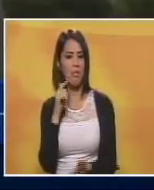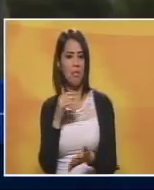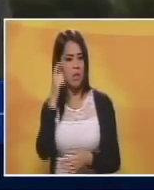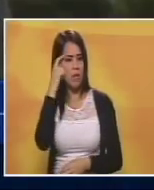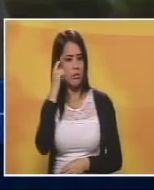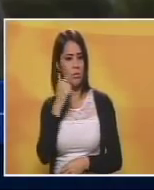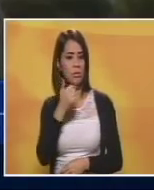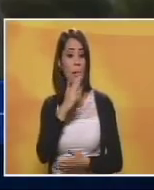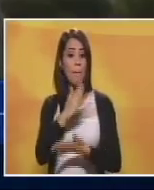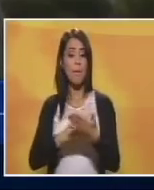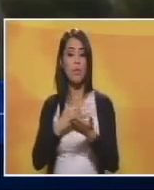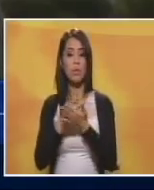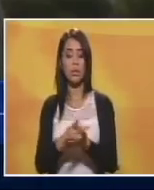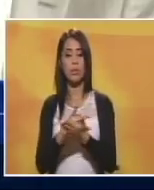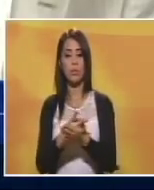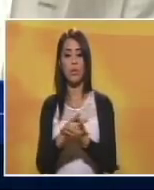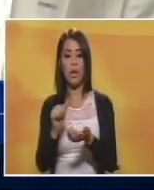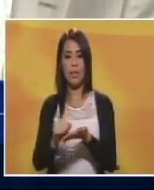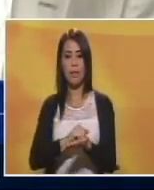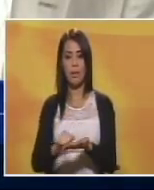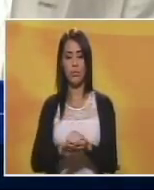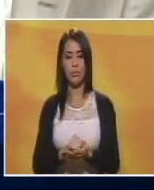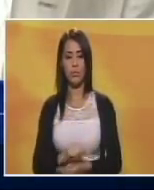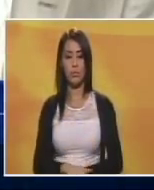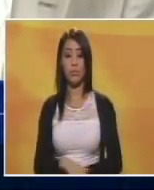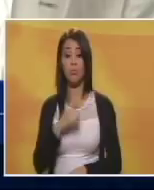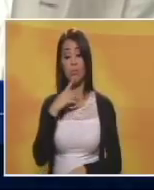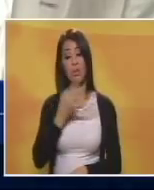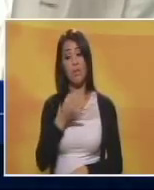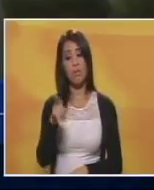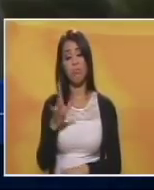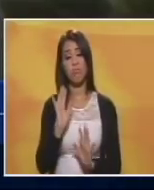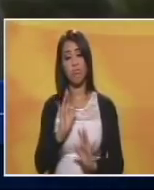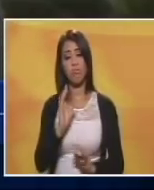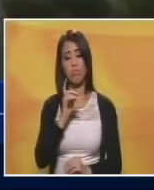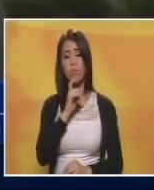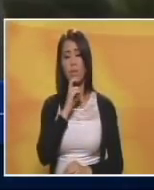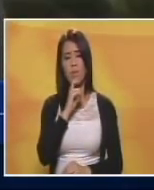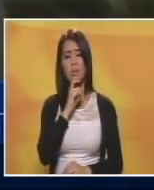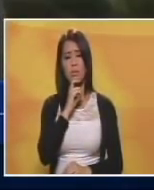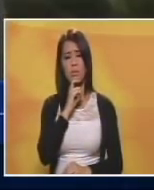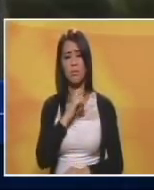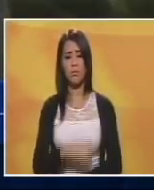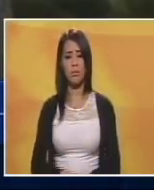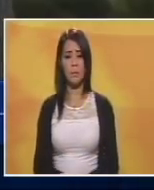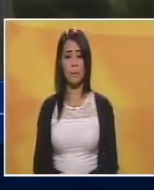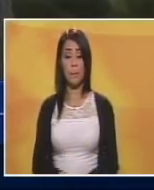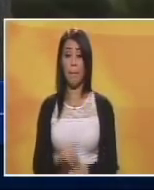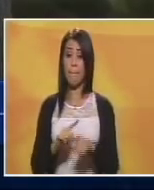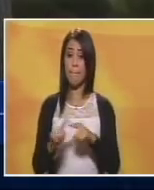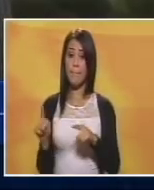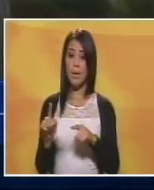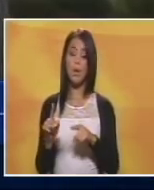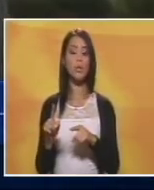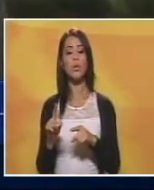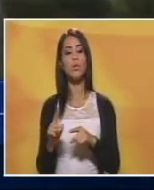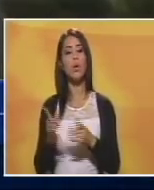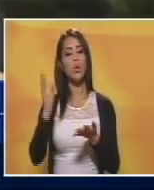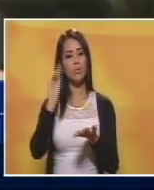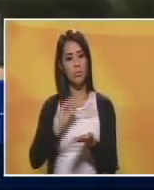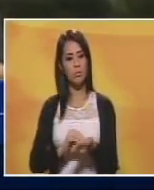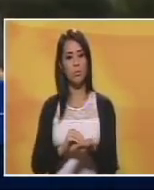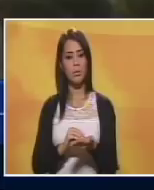queso. Esa es la realidad, dura, brutal. Pero ahora se ha